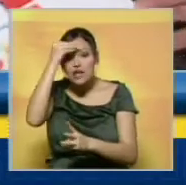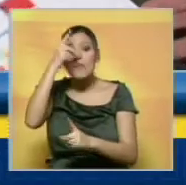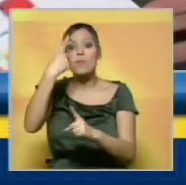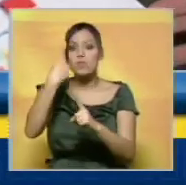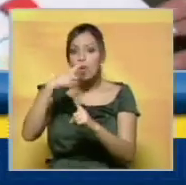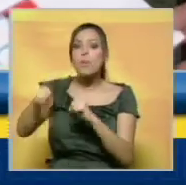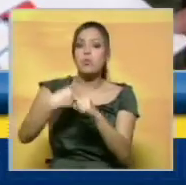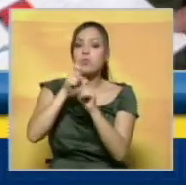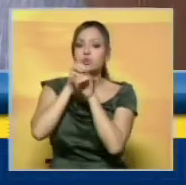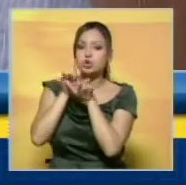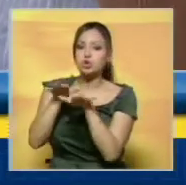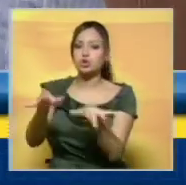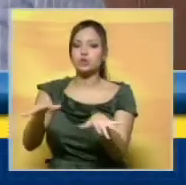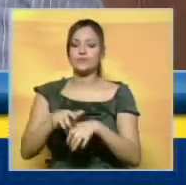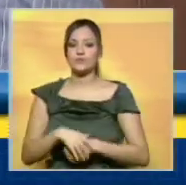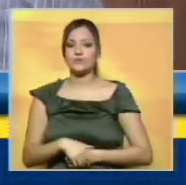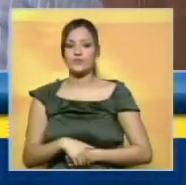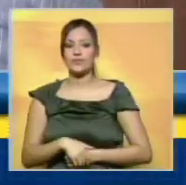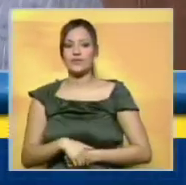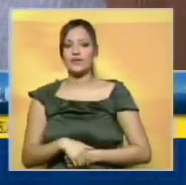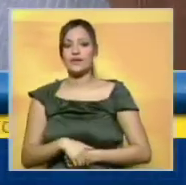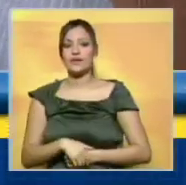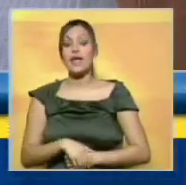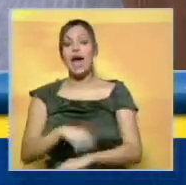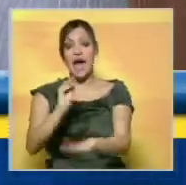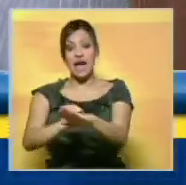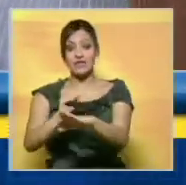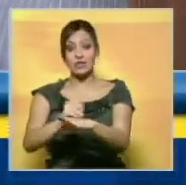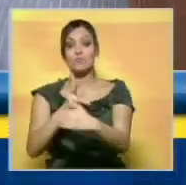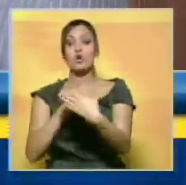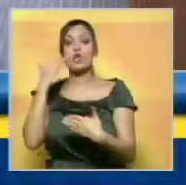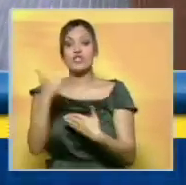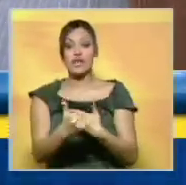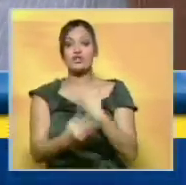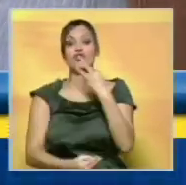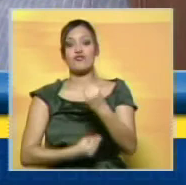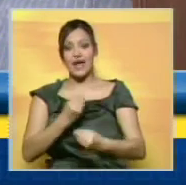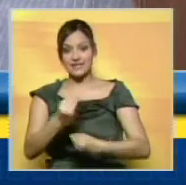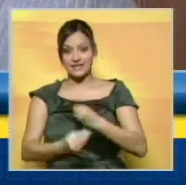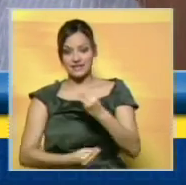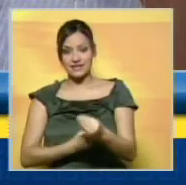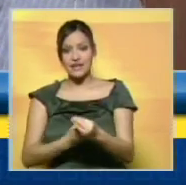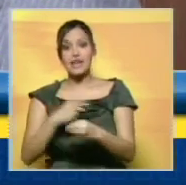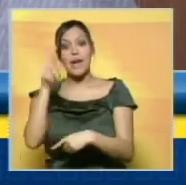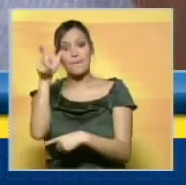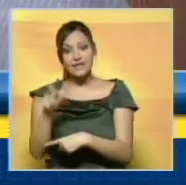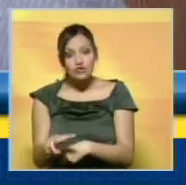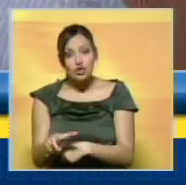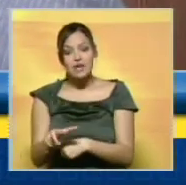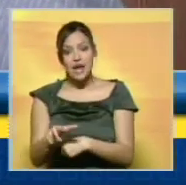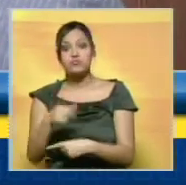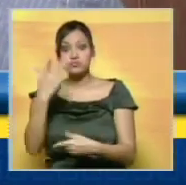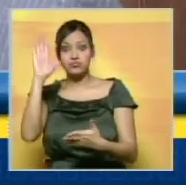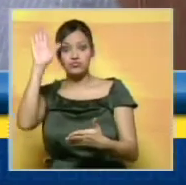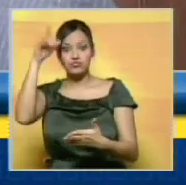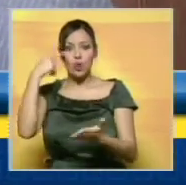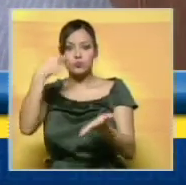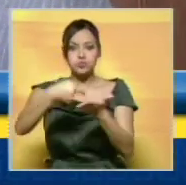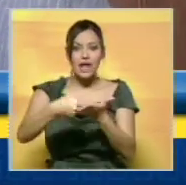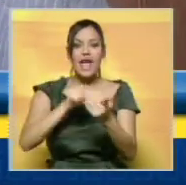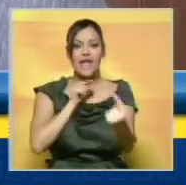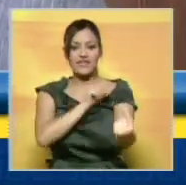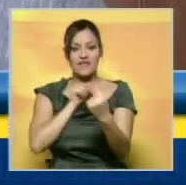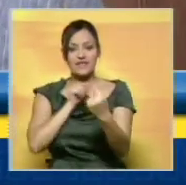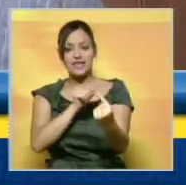mensaje a todos los rincones. Se anuncia que se va a hacer el proyecto y la gente se apunta y entonces se les entrevista